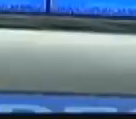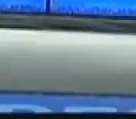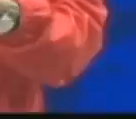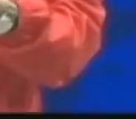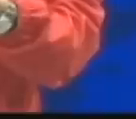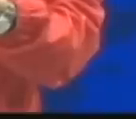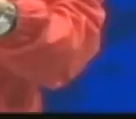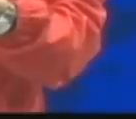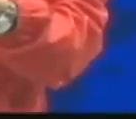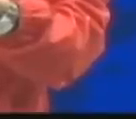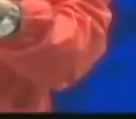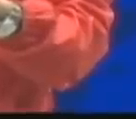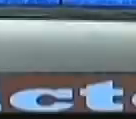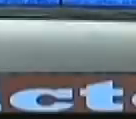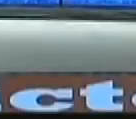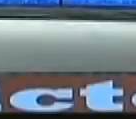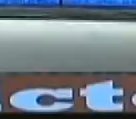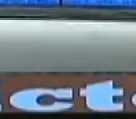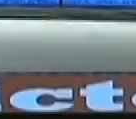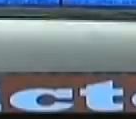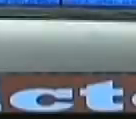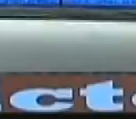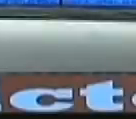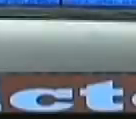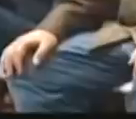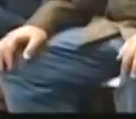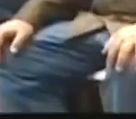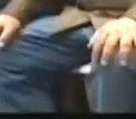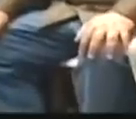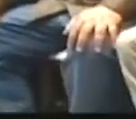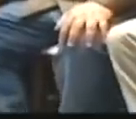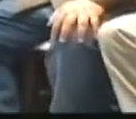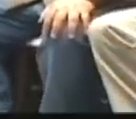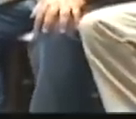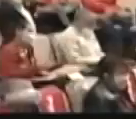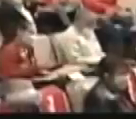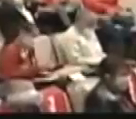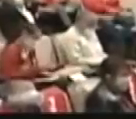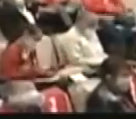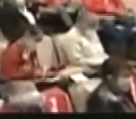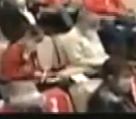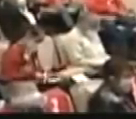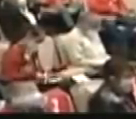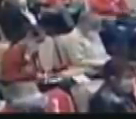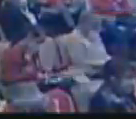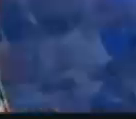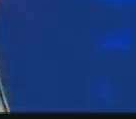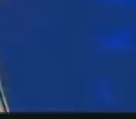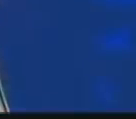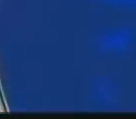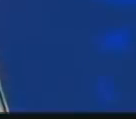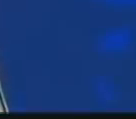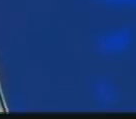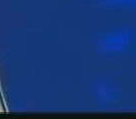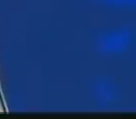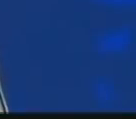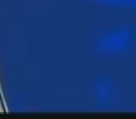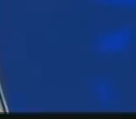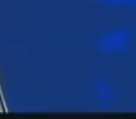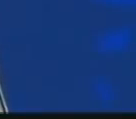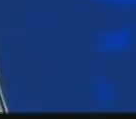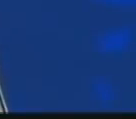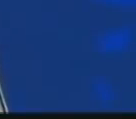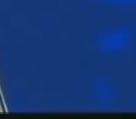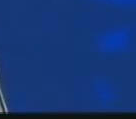máxima instancia de toma de decisiones del Partido Socialista Unido de Venezuela. Decidimos convocar al Congreso para tratar temas